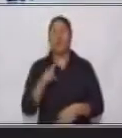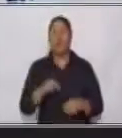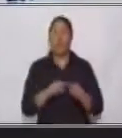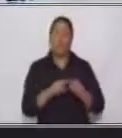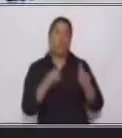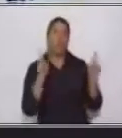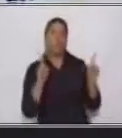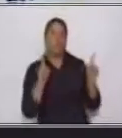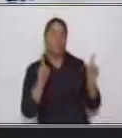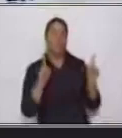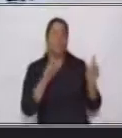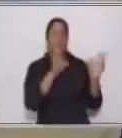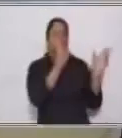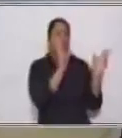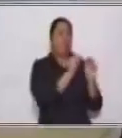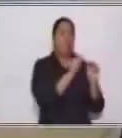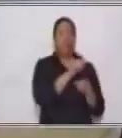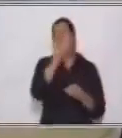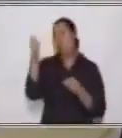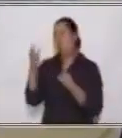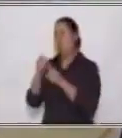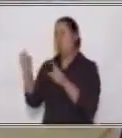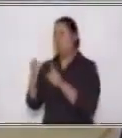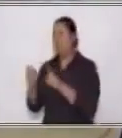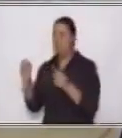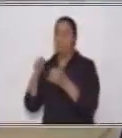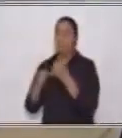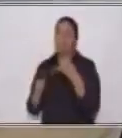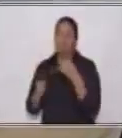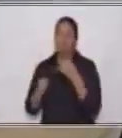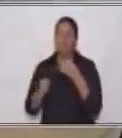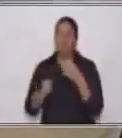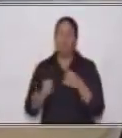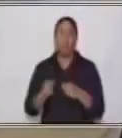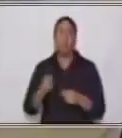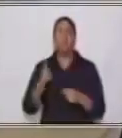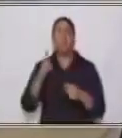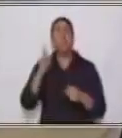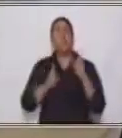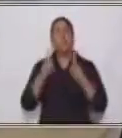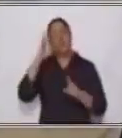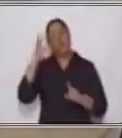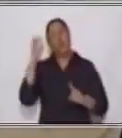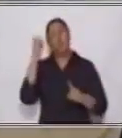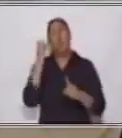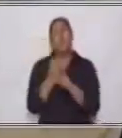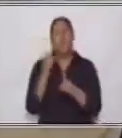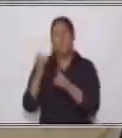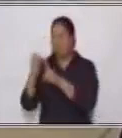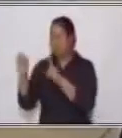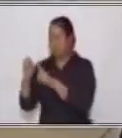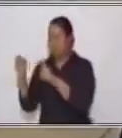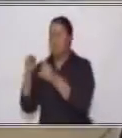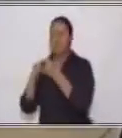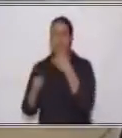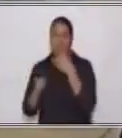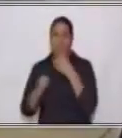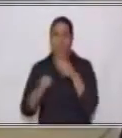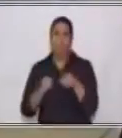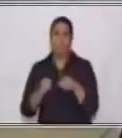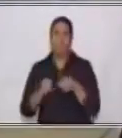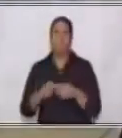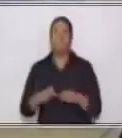el resumen, la conclusión, el objetivo de la conclusión, qué no es una conclusión y qué sí debe hacer una conclusión,